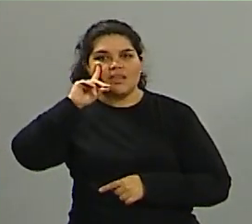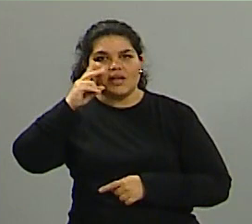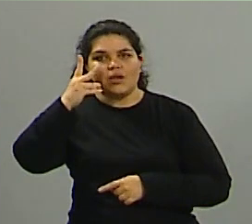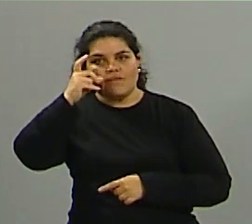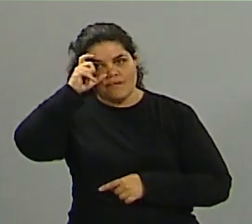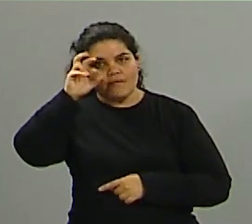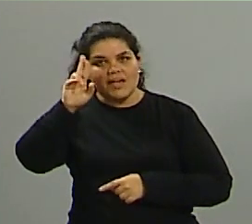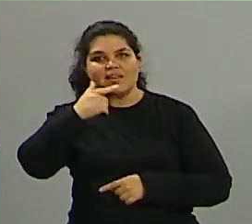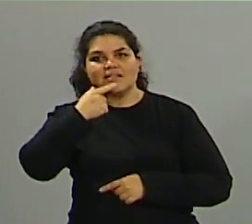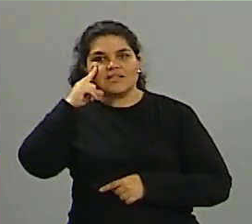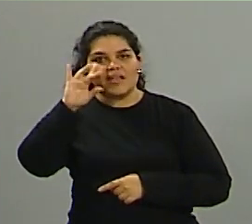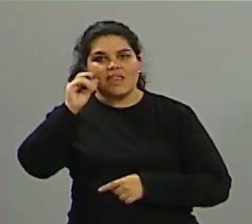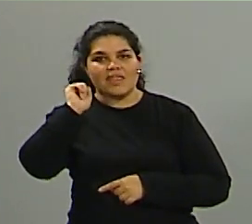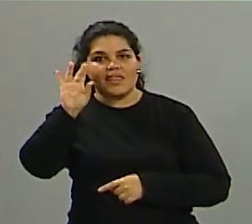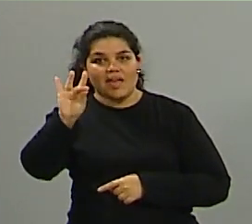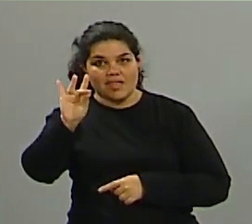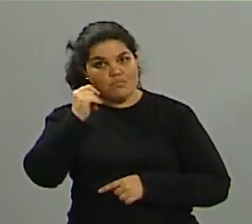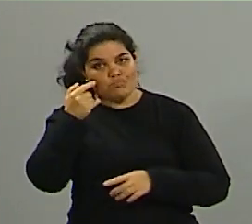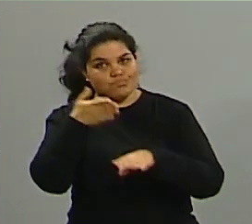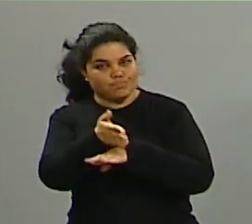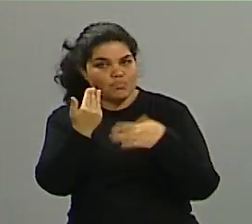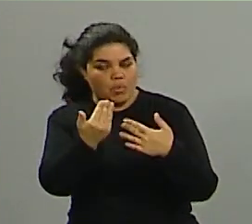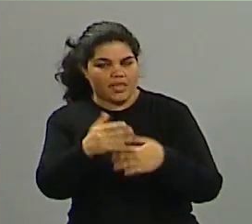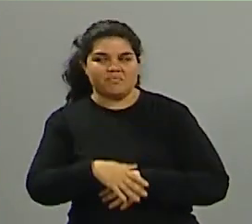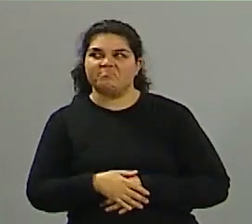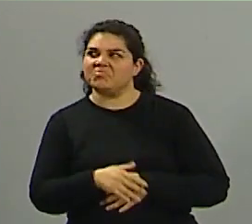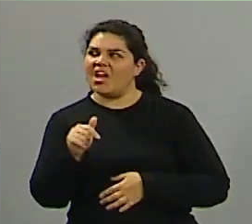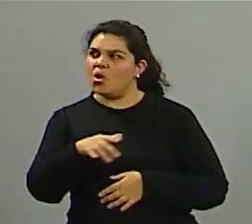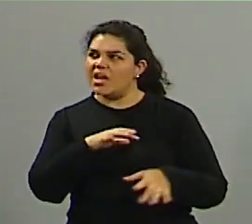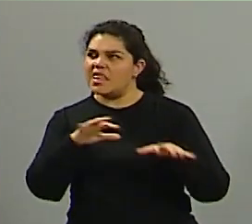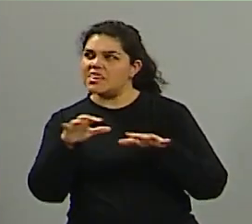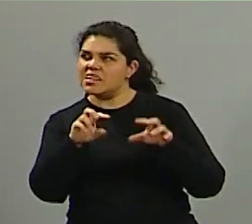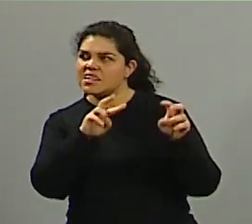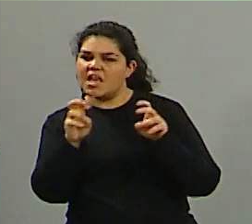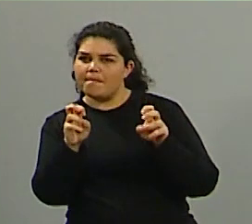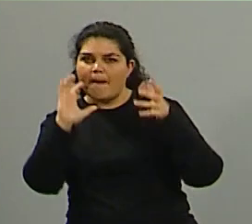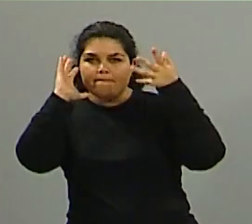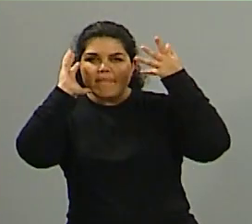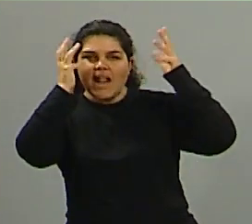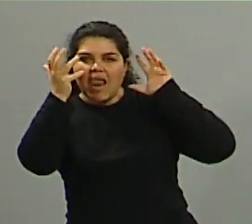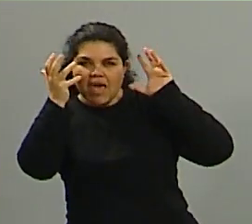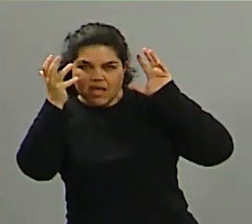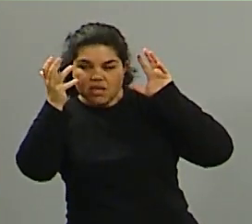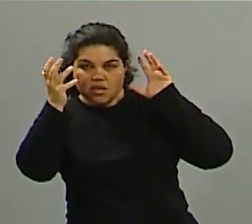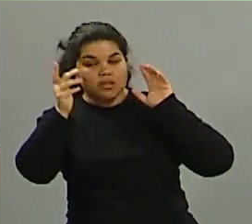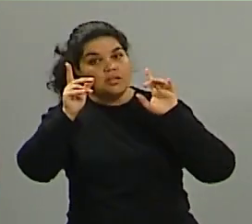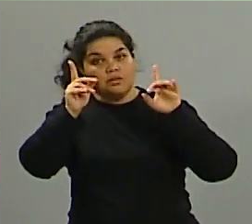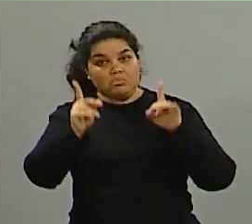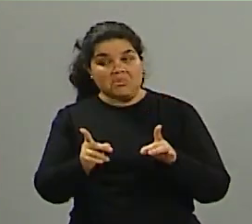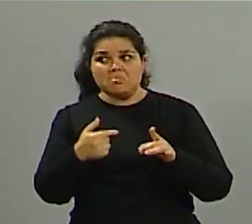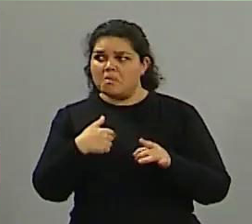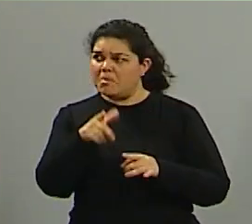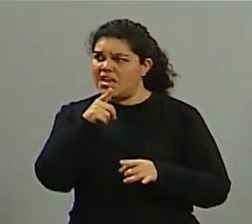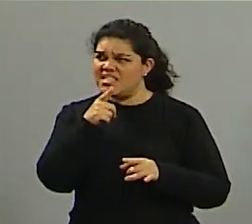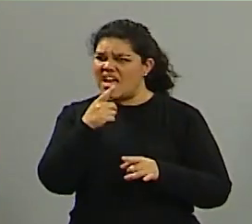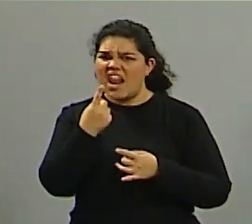programa? Porque vamos a hablar de el fenómeno Milei. No sé si decirle fenómeno, ya a esta altura me parece que es algo que es una